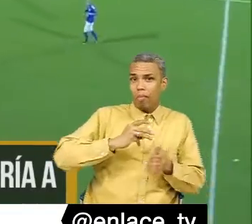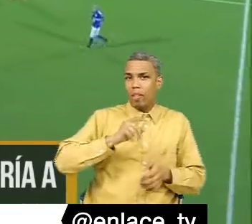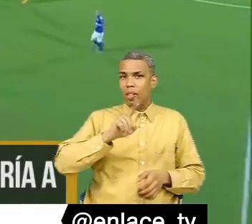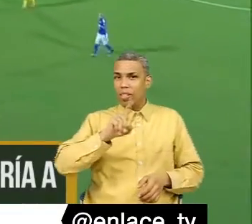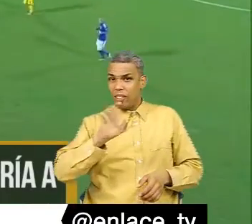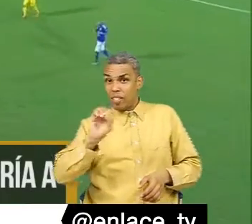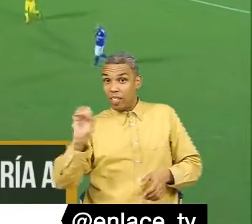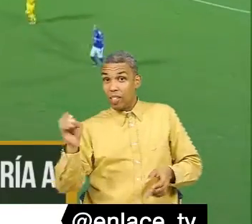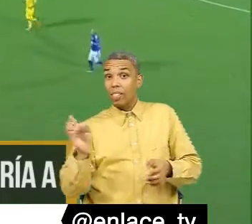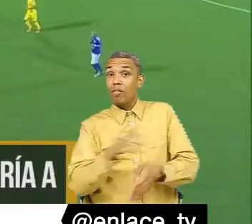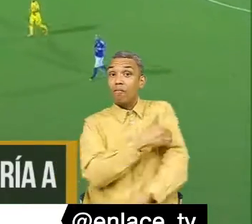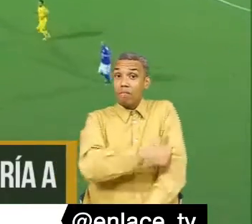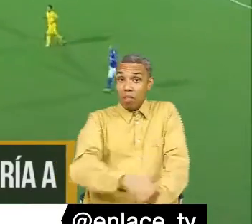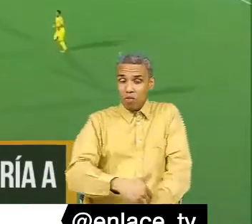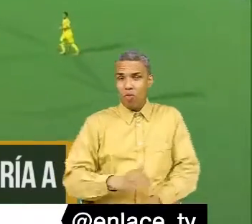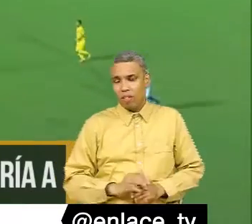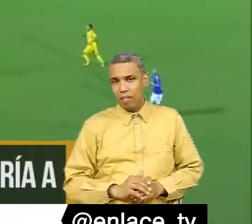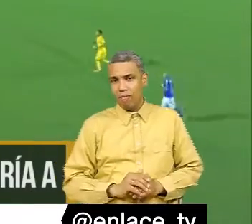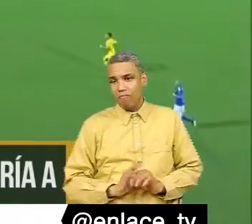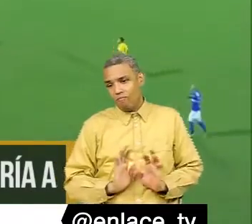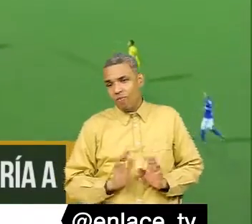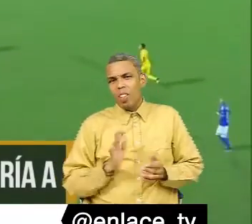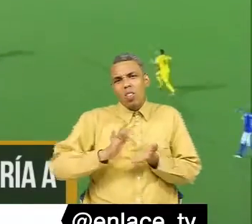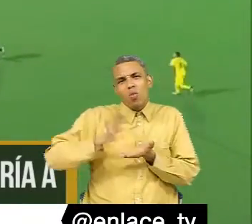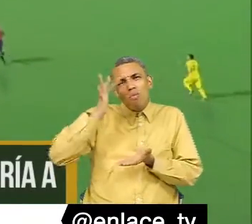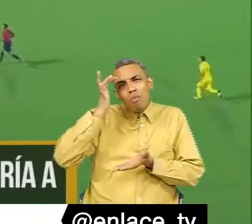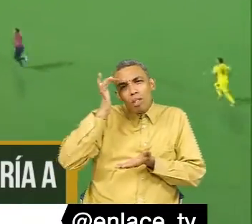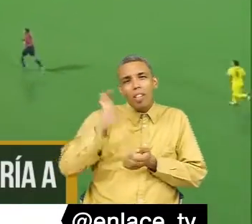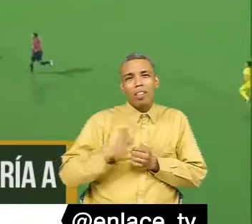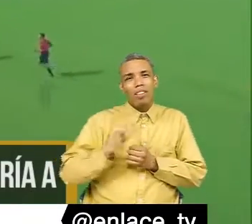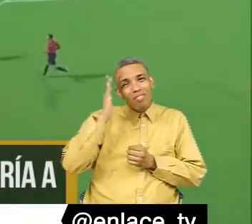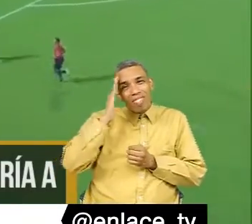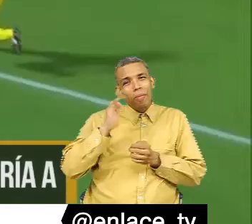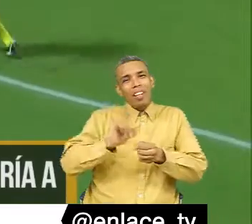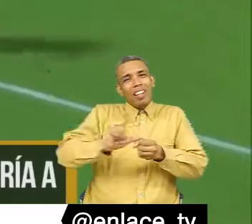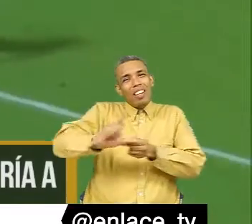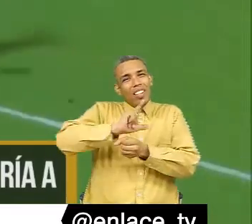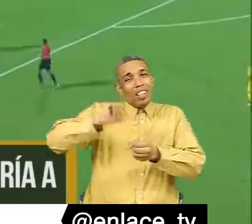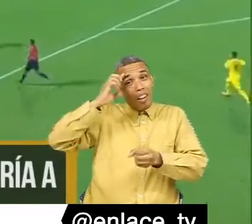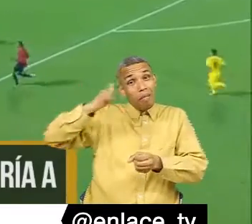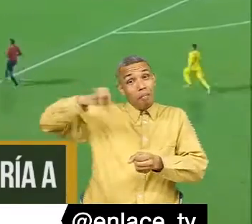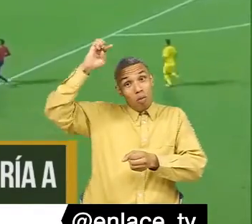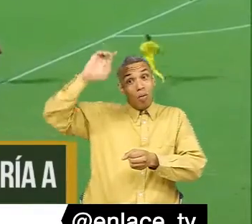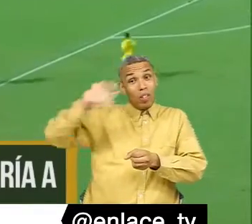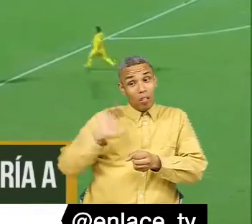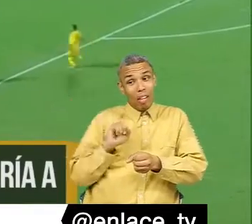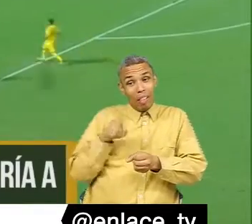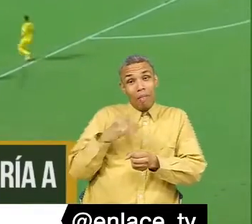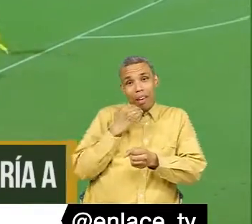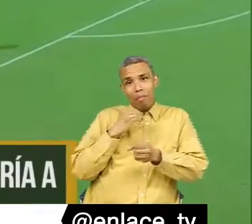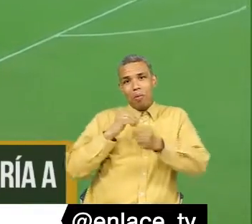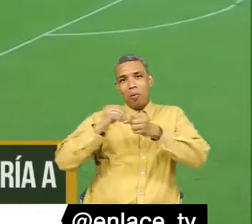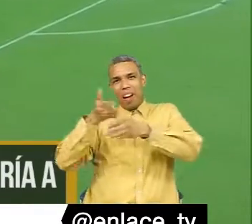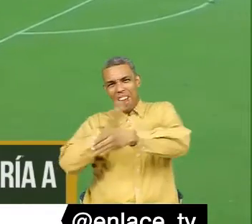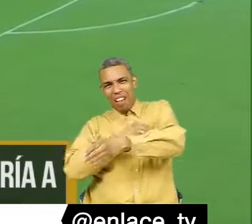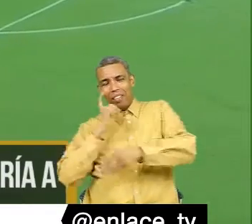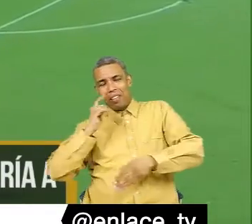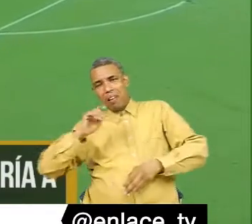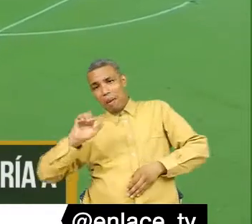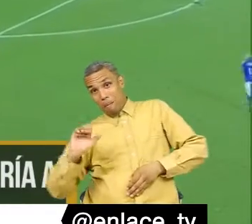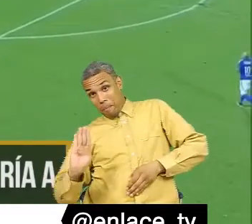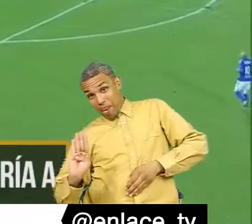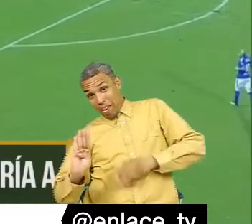la actualidad como tenemos, que cuerpo técnico, jugadores y personal administrativo, 800 para pagar